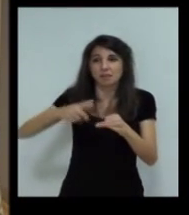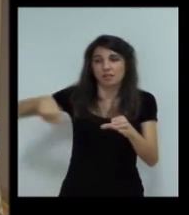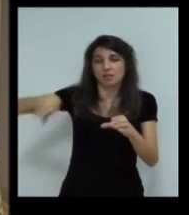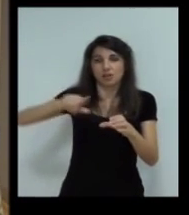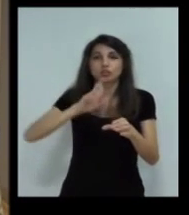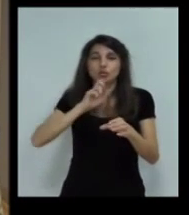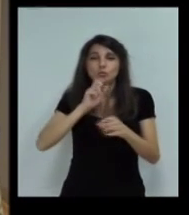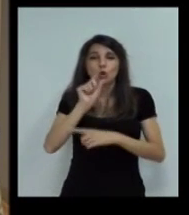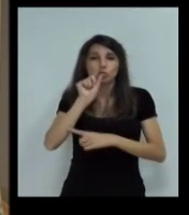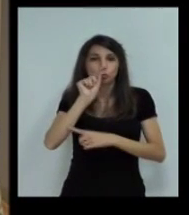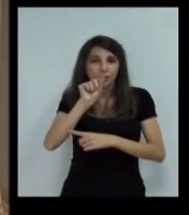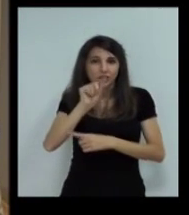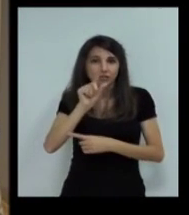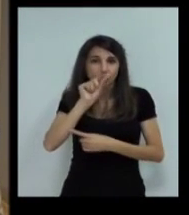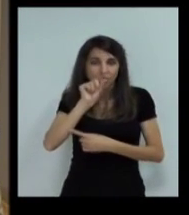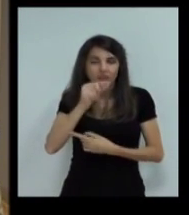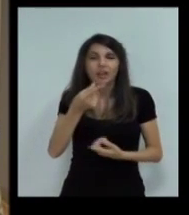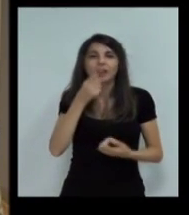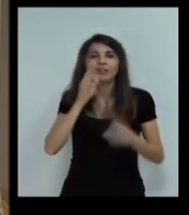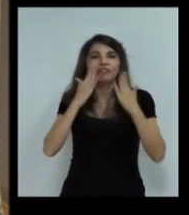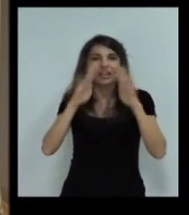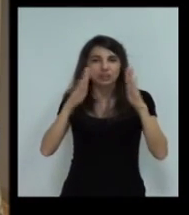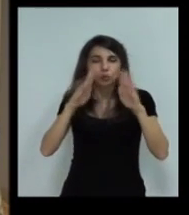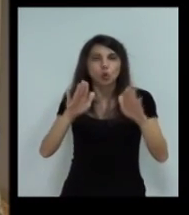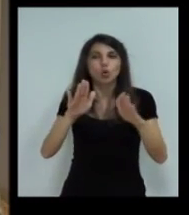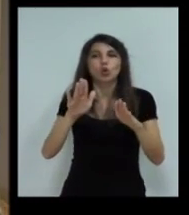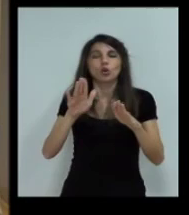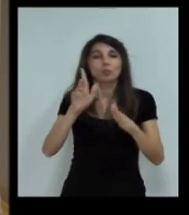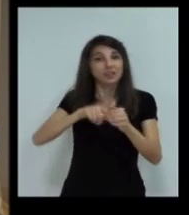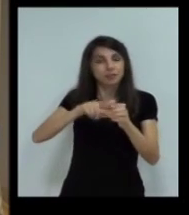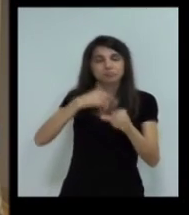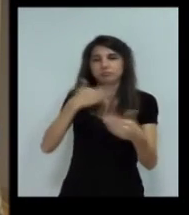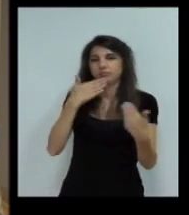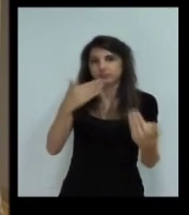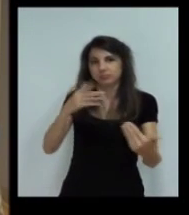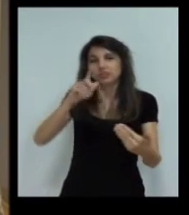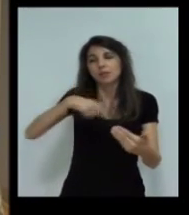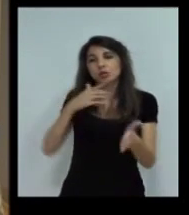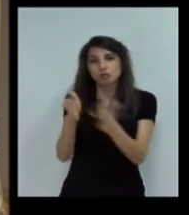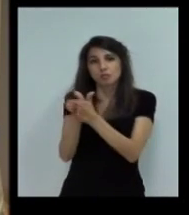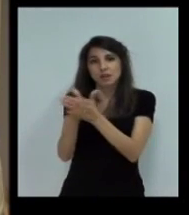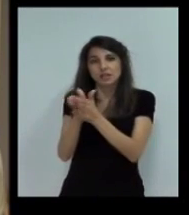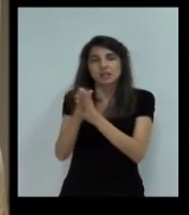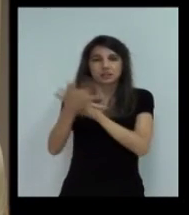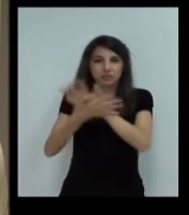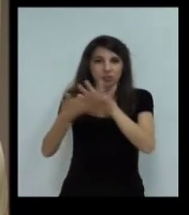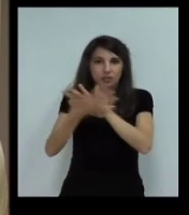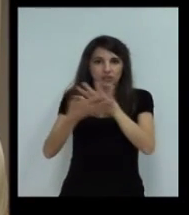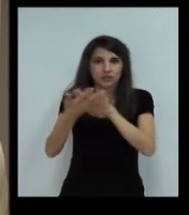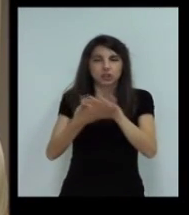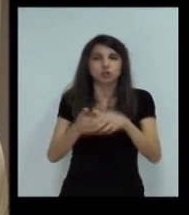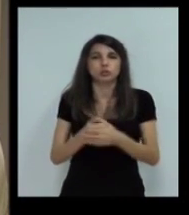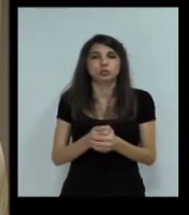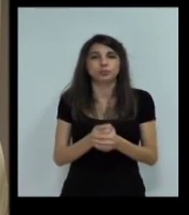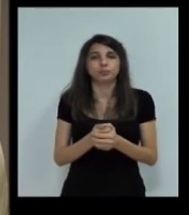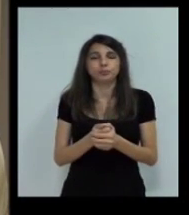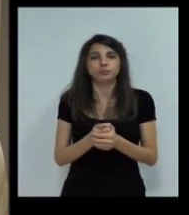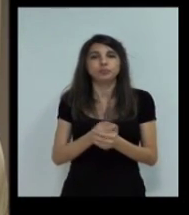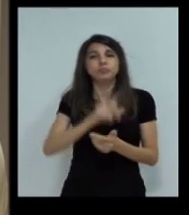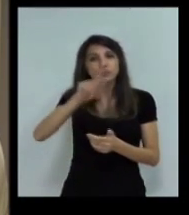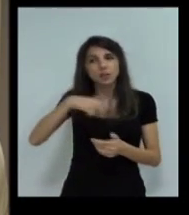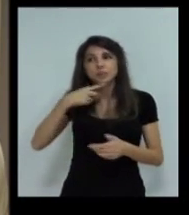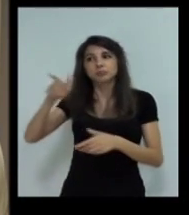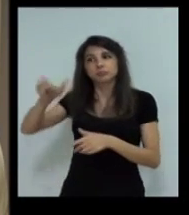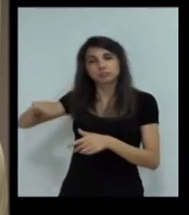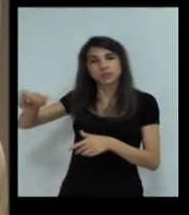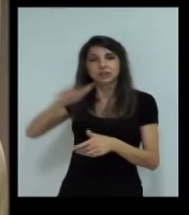de Twitter y de Facebook, a los compañeros las compañeras de designado y también del